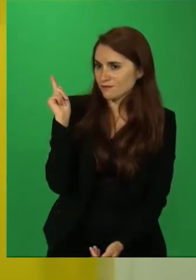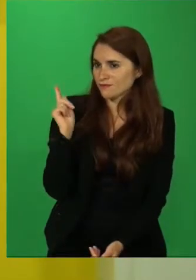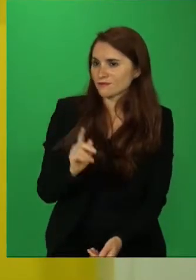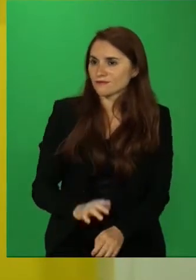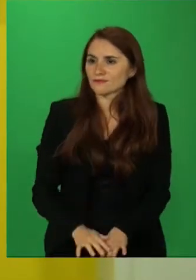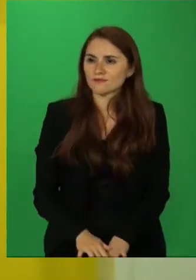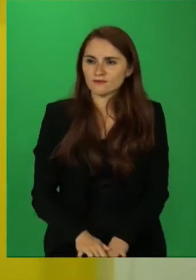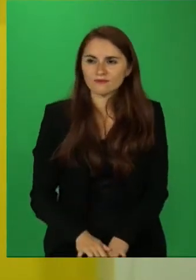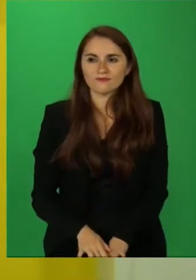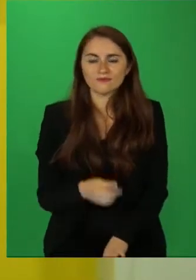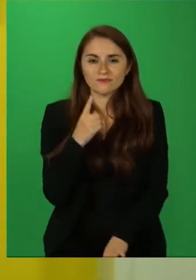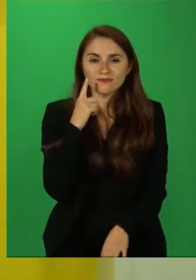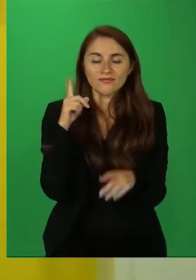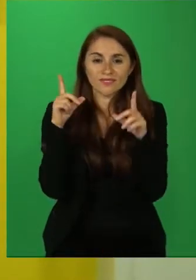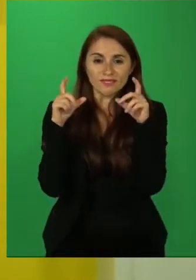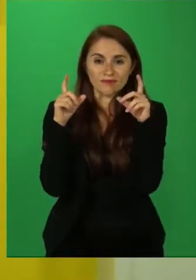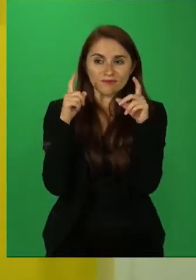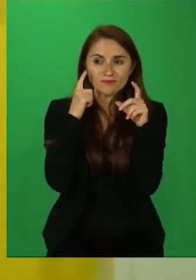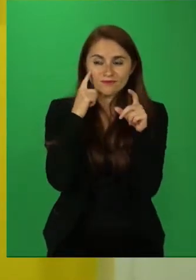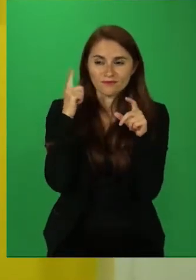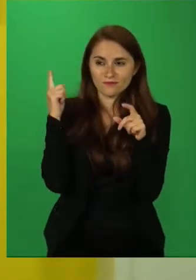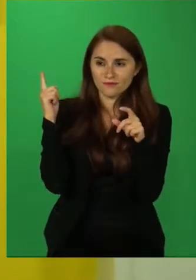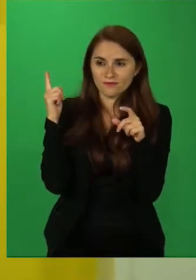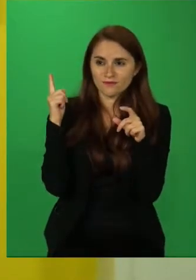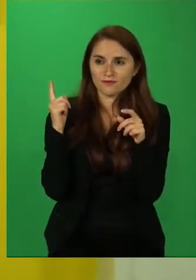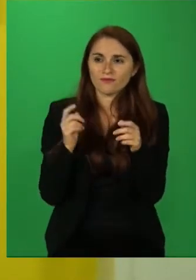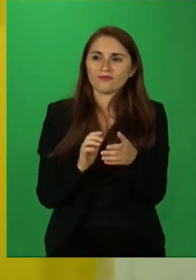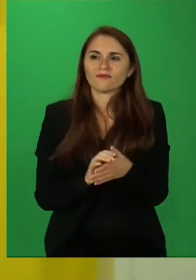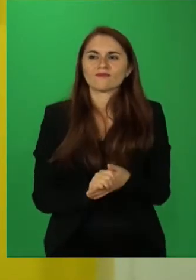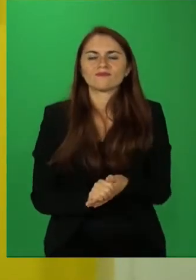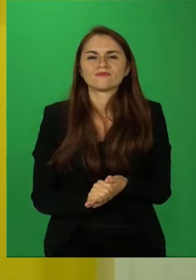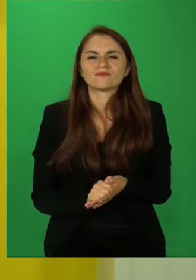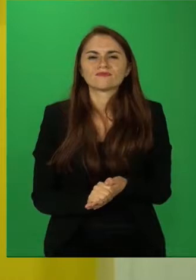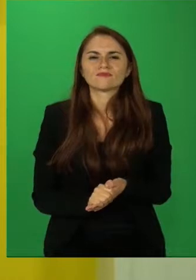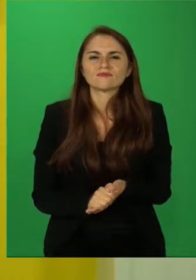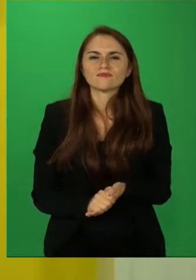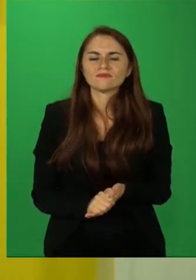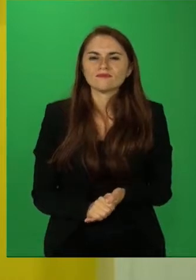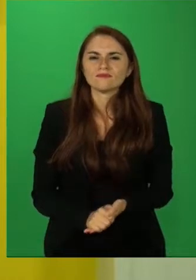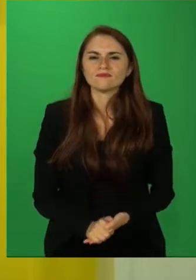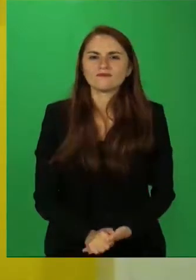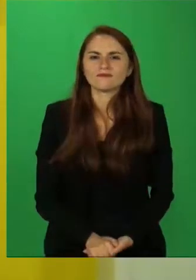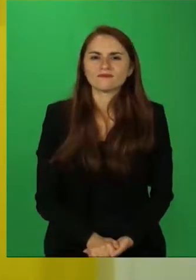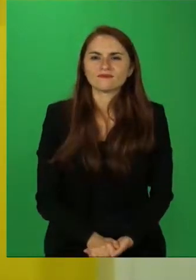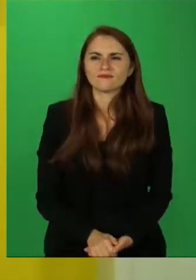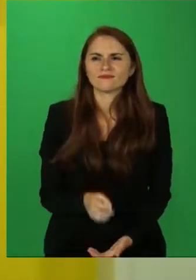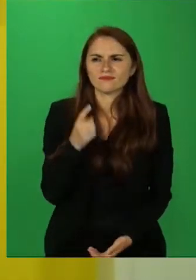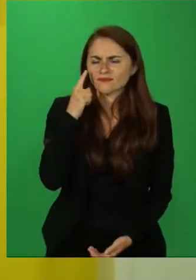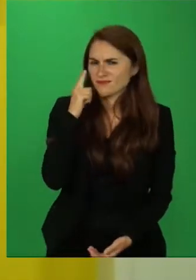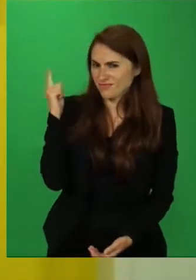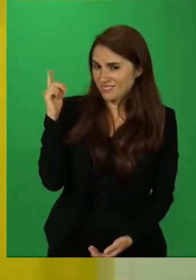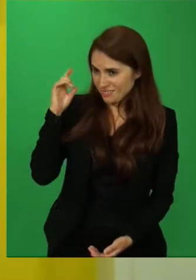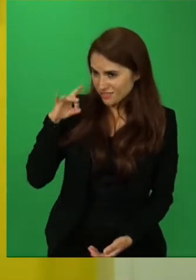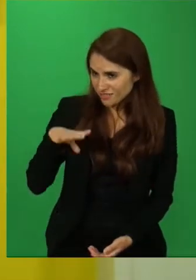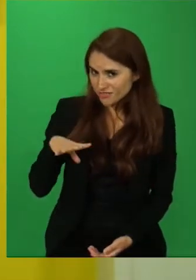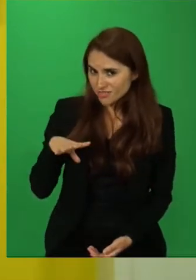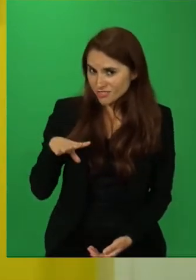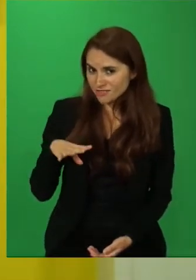Fíjate muy bien en la siguiente imagen, ¿ya? Mírala. ¿Sabes quién es?